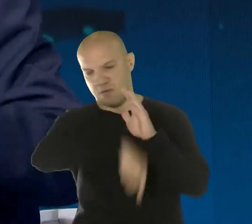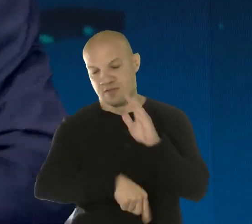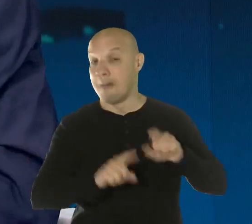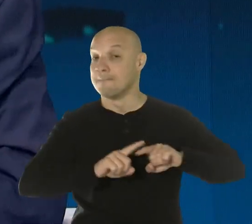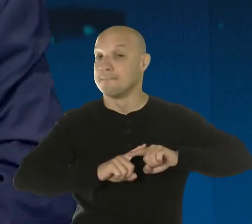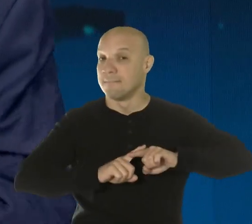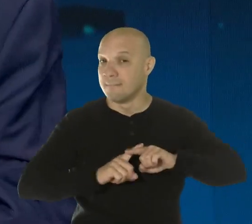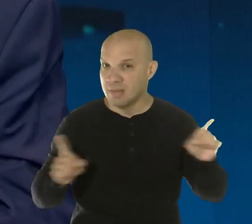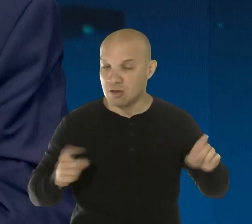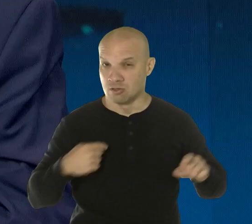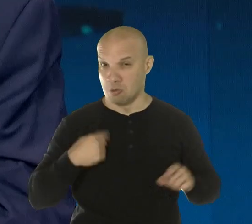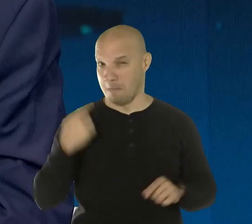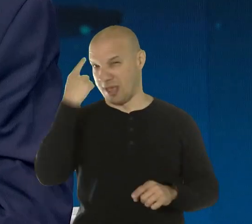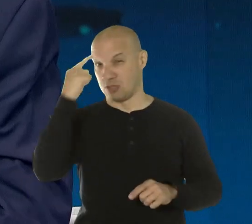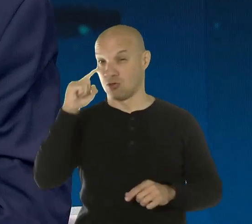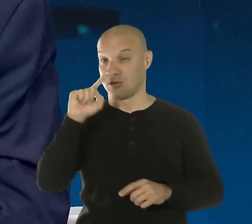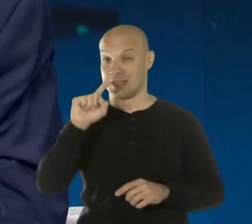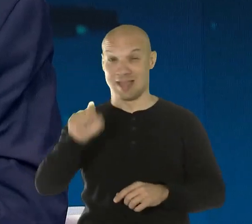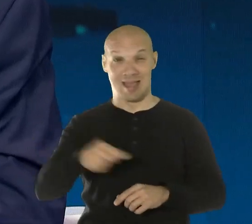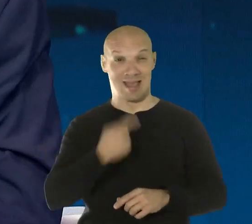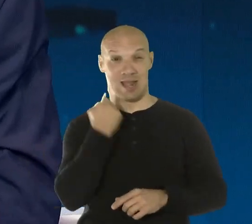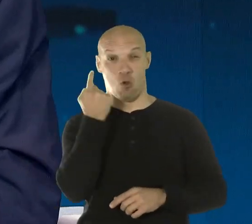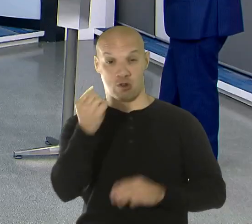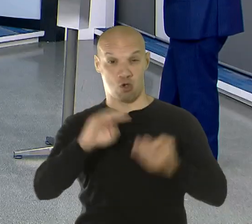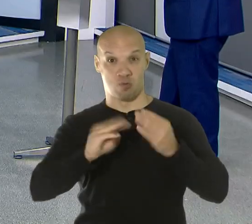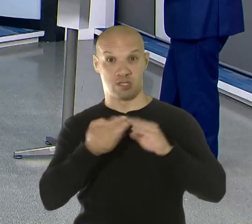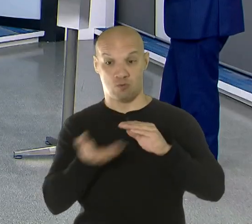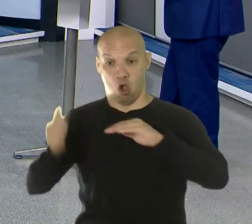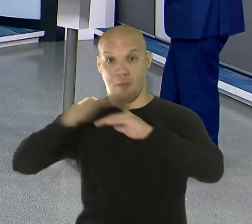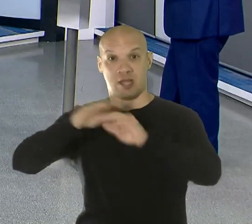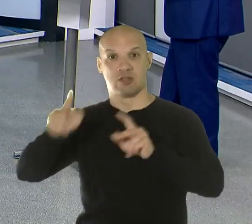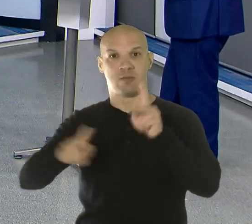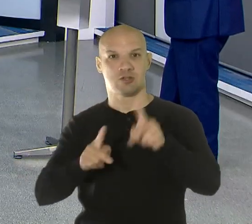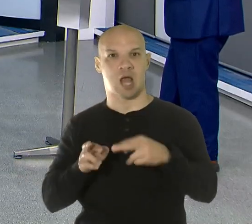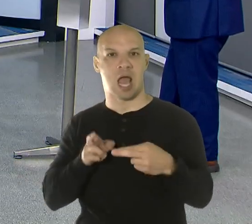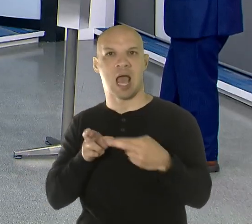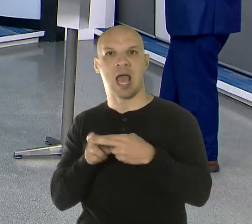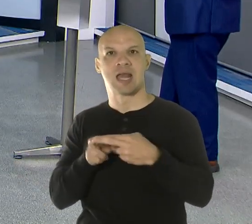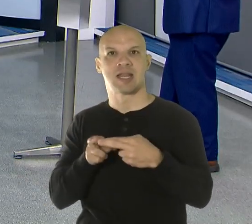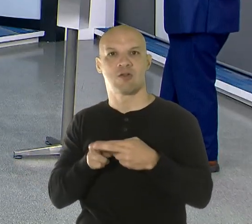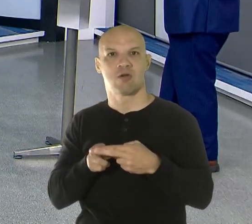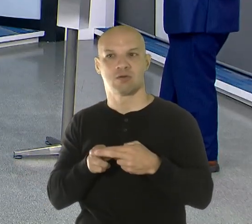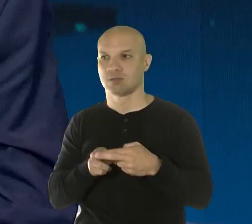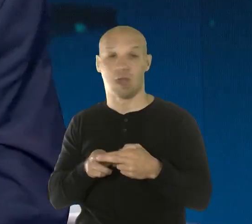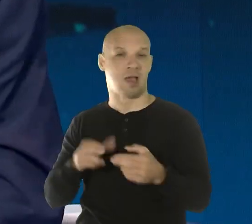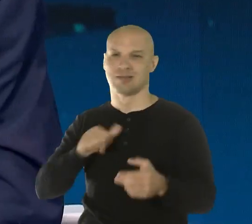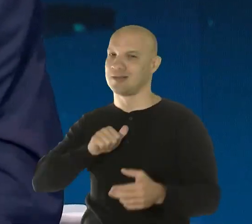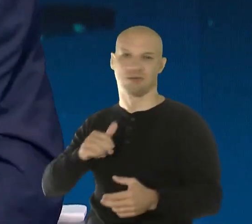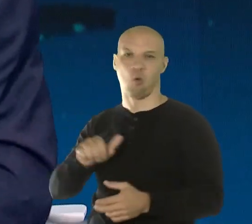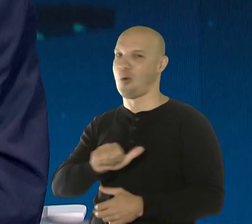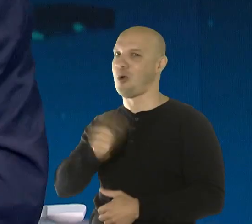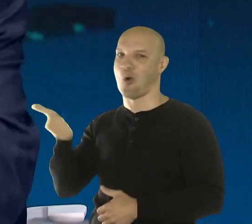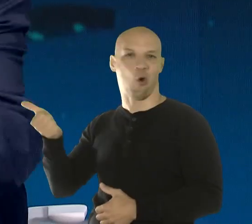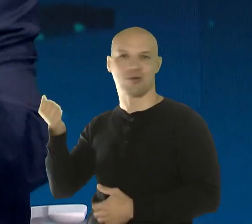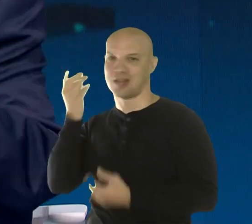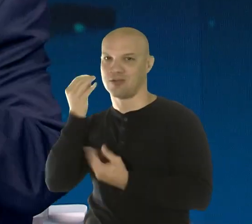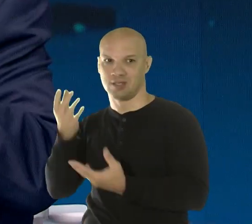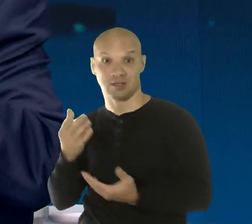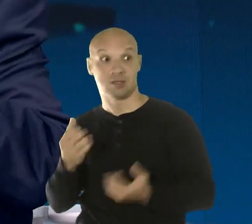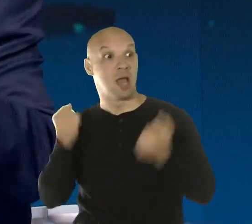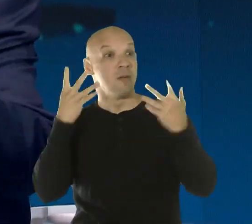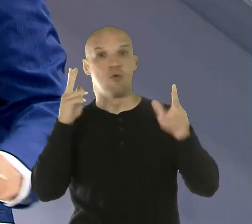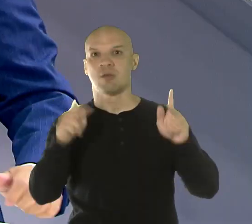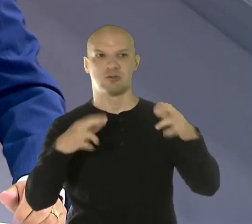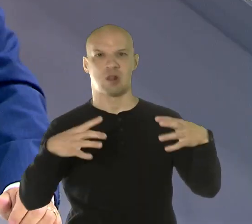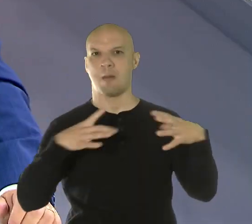único municipio que aumentó es Rincón. Y entonces ahí también tenemos otra noticia. Y hay mucho turismo. Mucha gente de